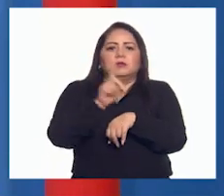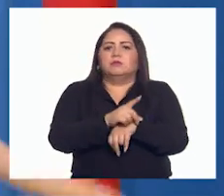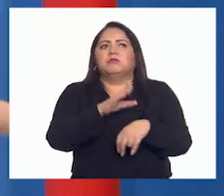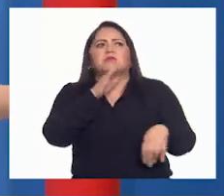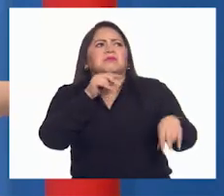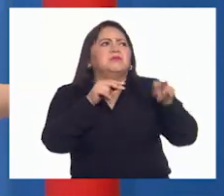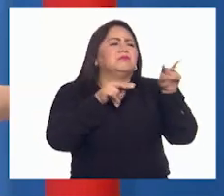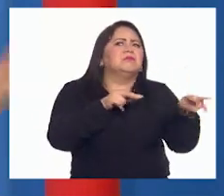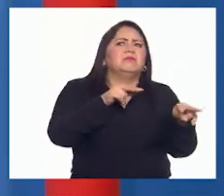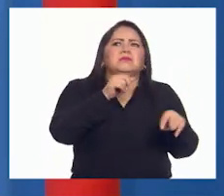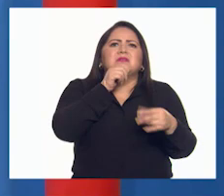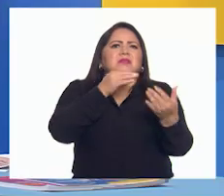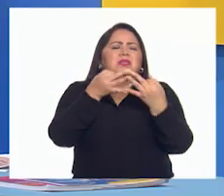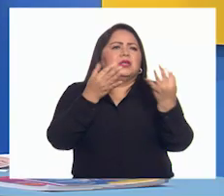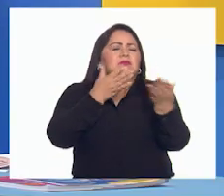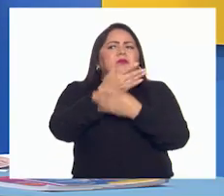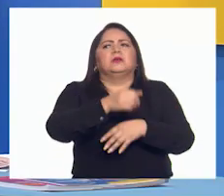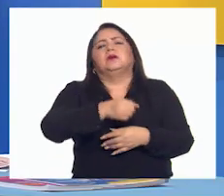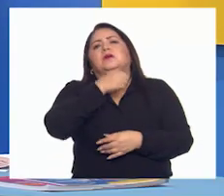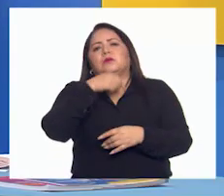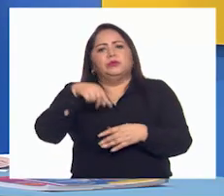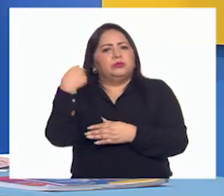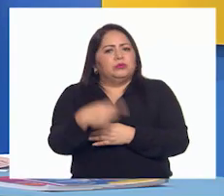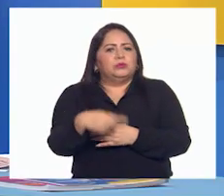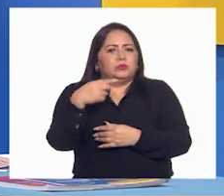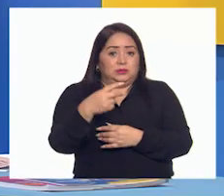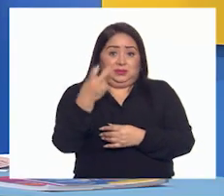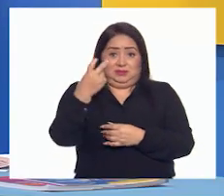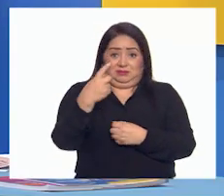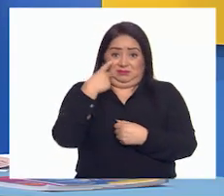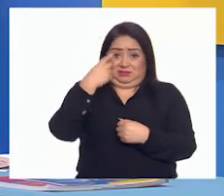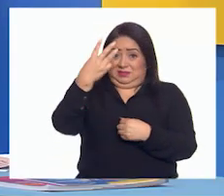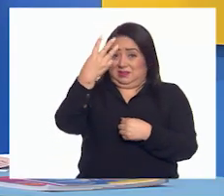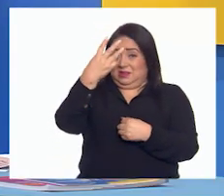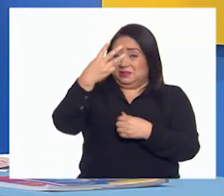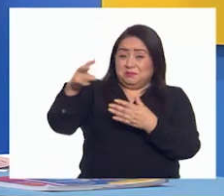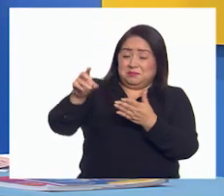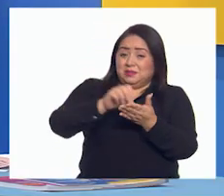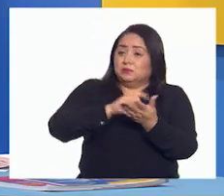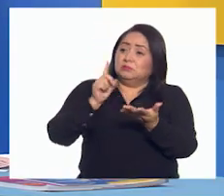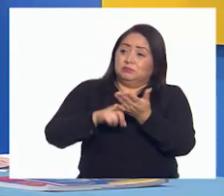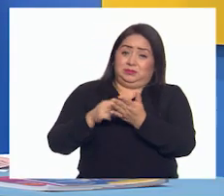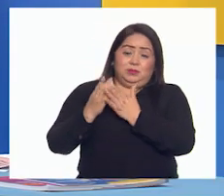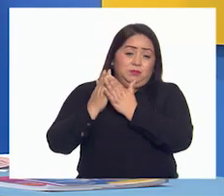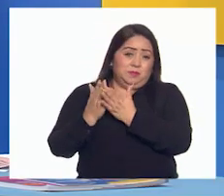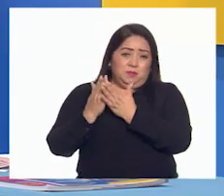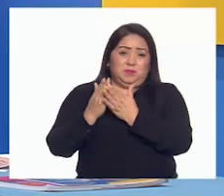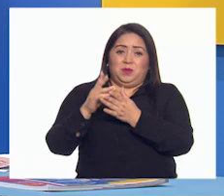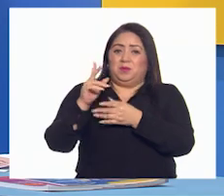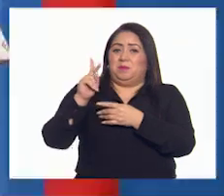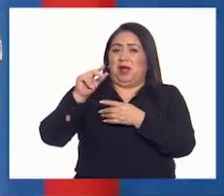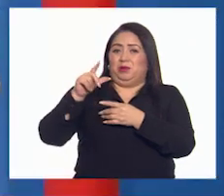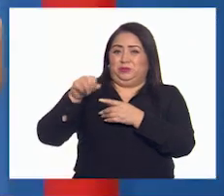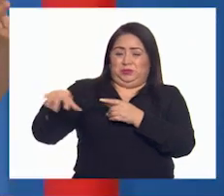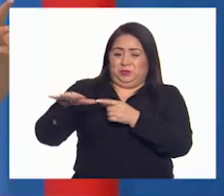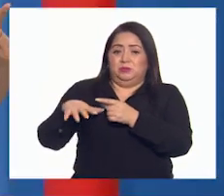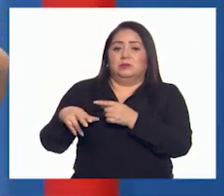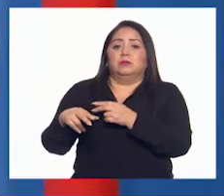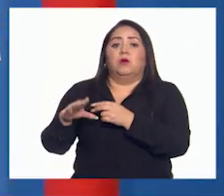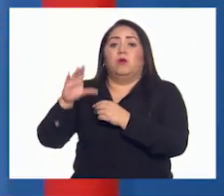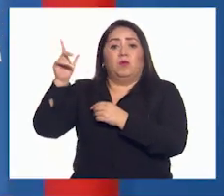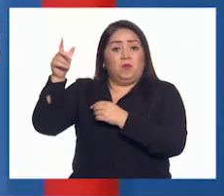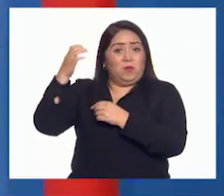más no vemos tierra firme. Exactamente 3 meses desde que zarparon de Puerto de Palos.